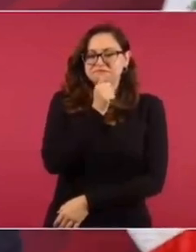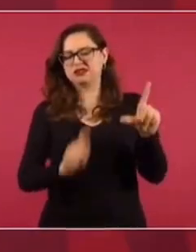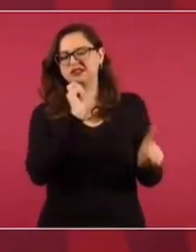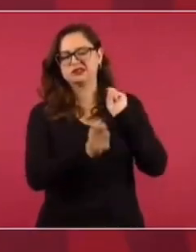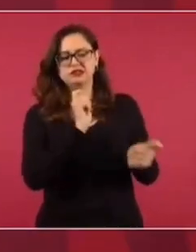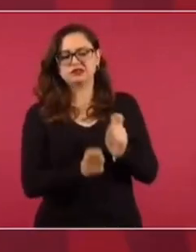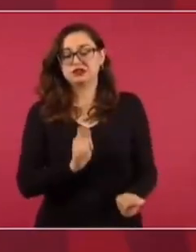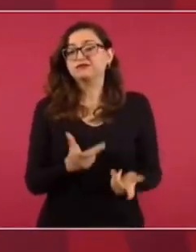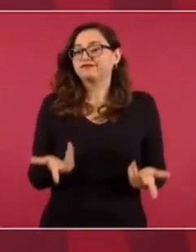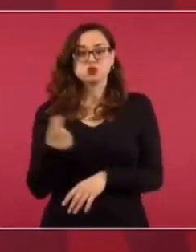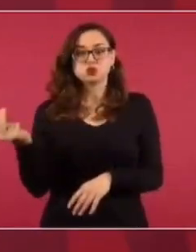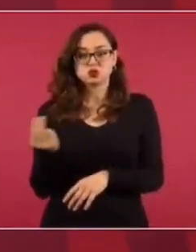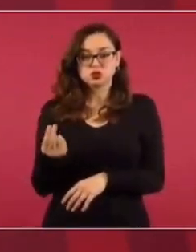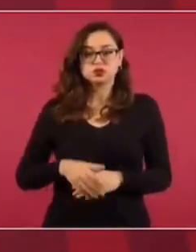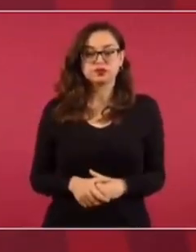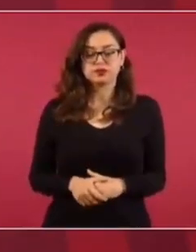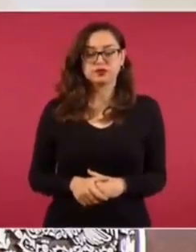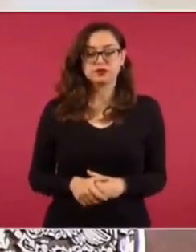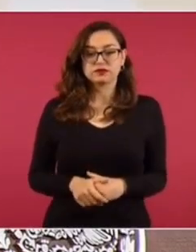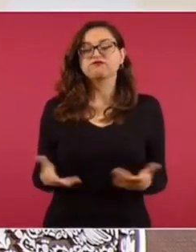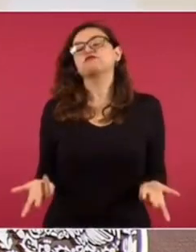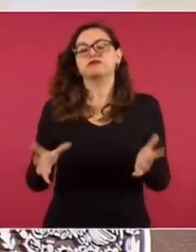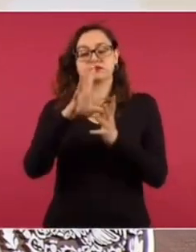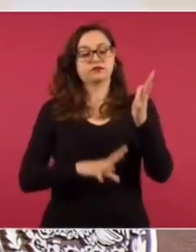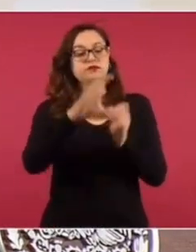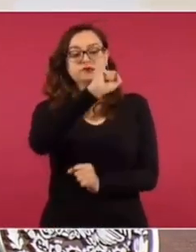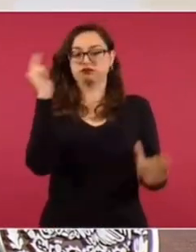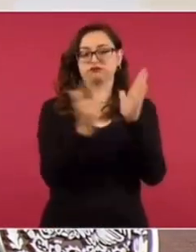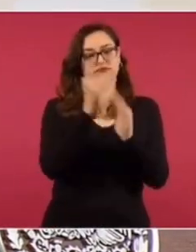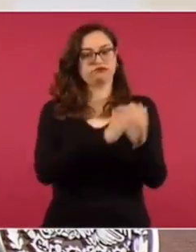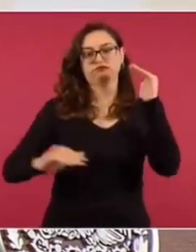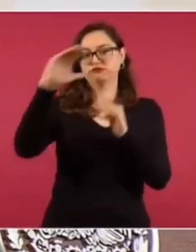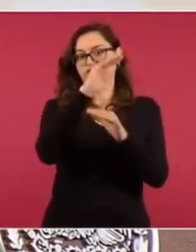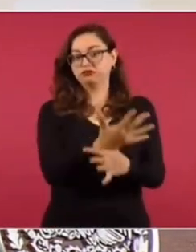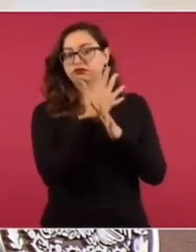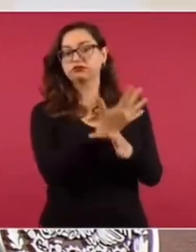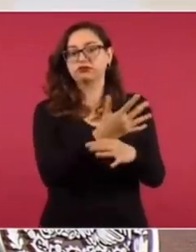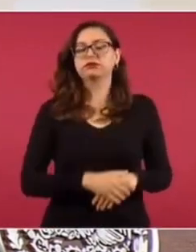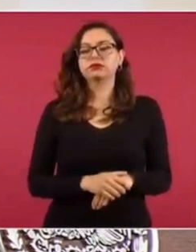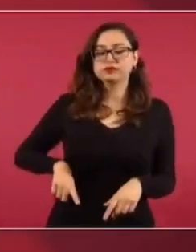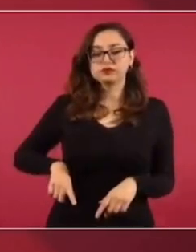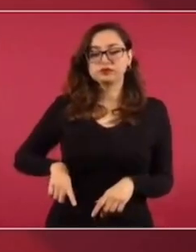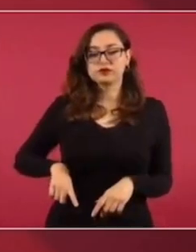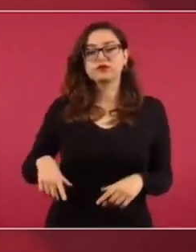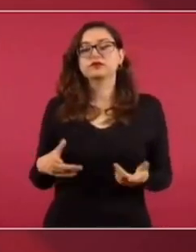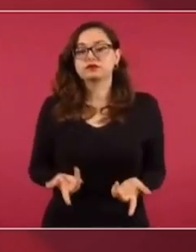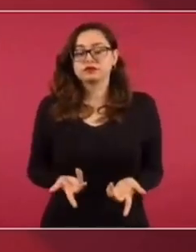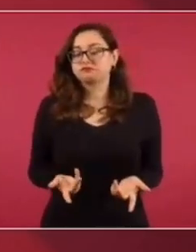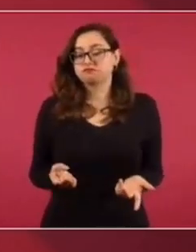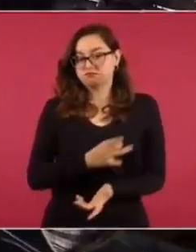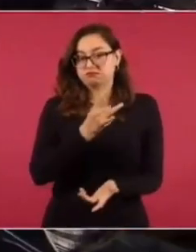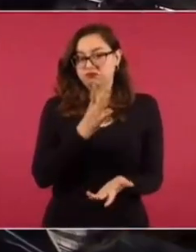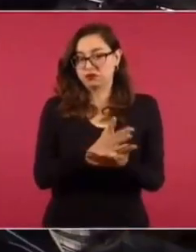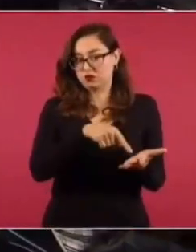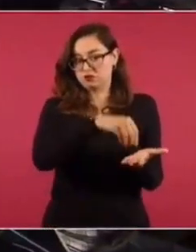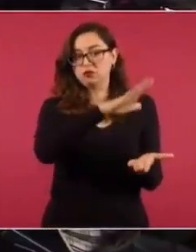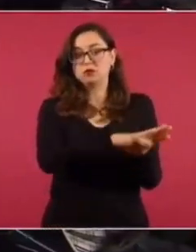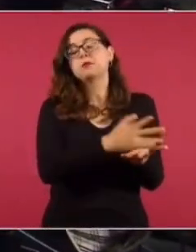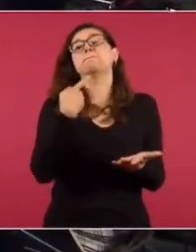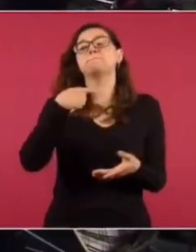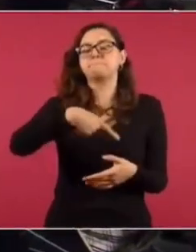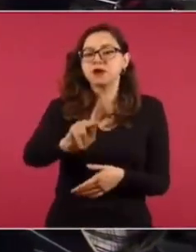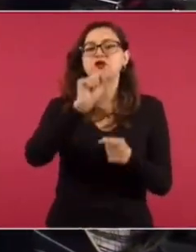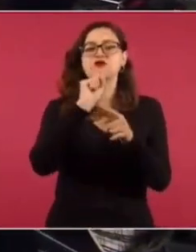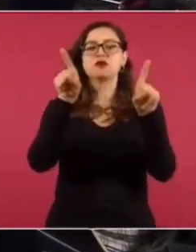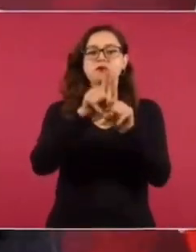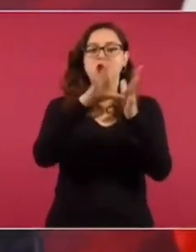sepamos, de acuerdo a la Constitución, la política exterior corresponde al Ejecutivo Federal. Pero también en la Constitución